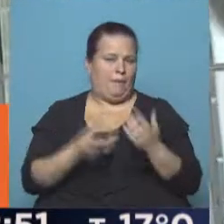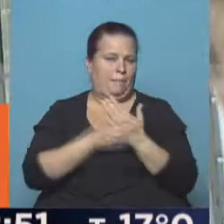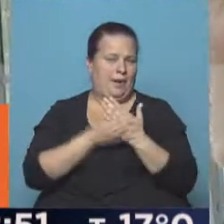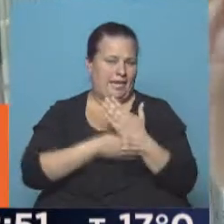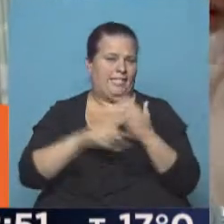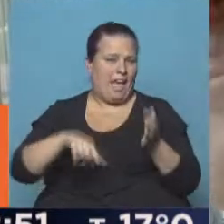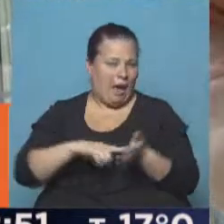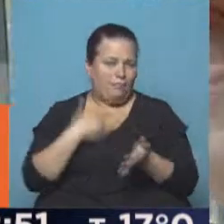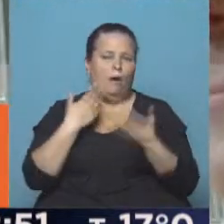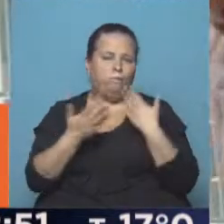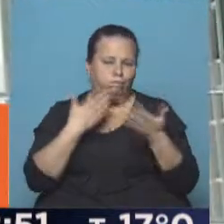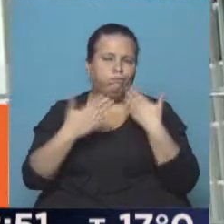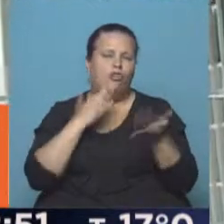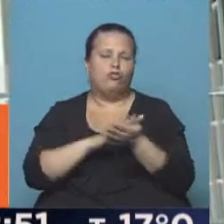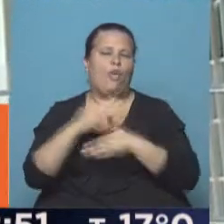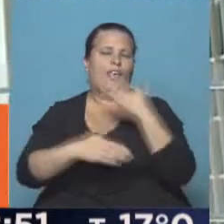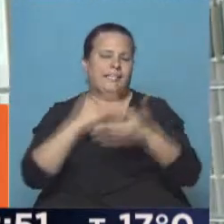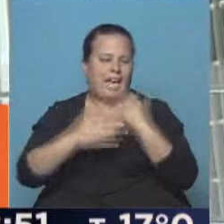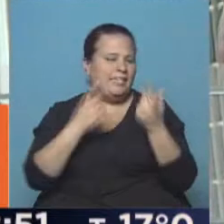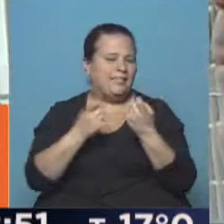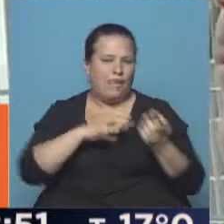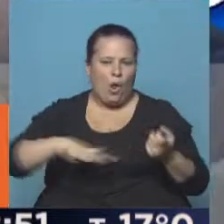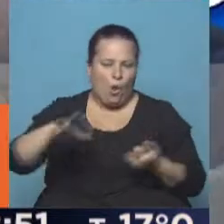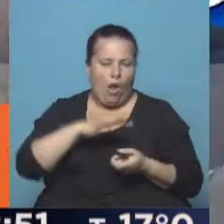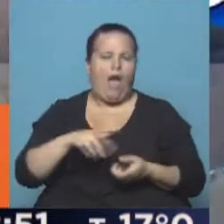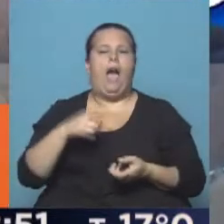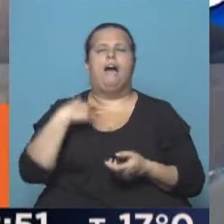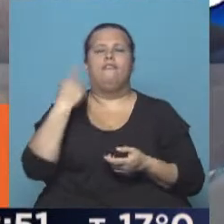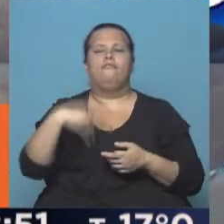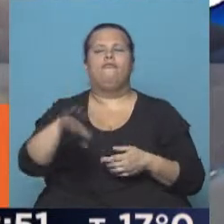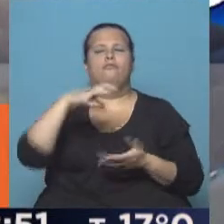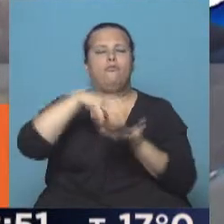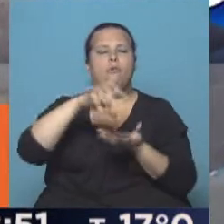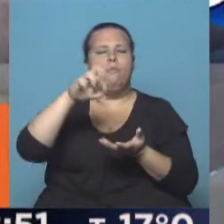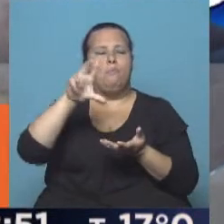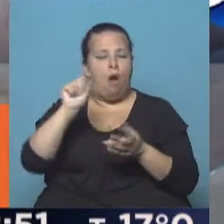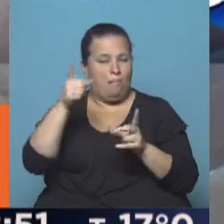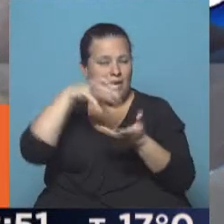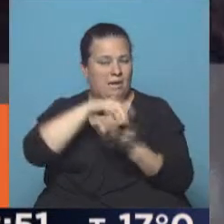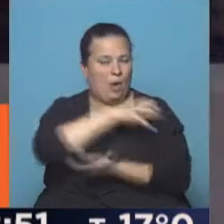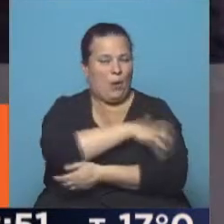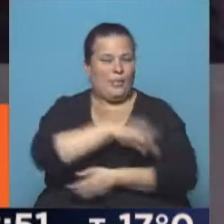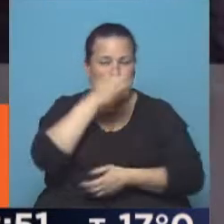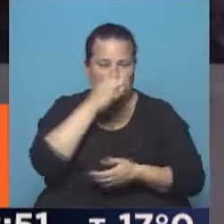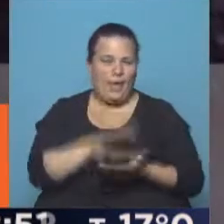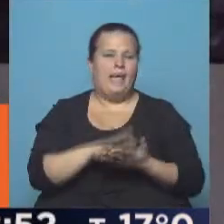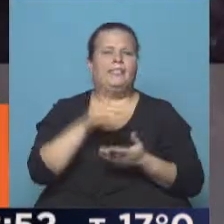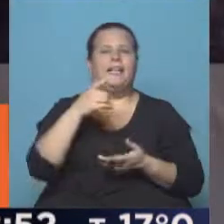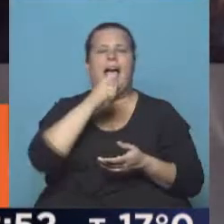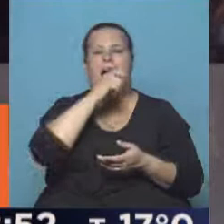la ciudad habíamos hablado mucho del desarrollo y la necesidad de desarrollo de esta zona. Hicimos el polo dentro de la Villa 20 que va de